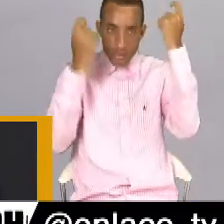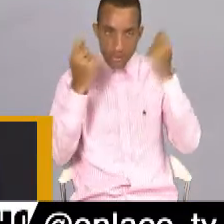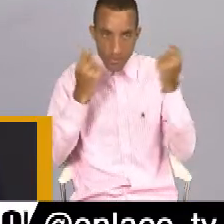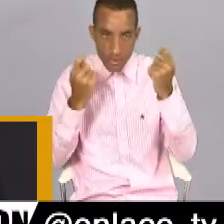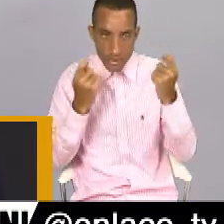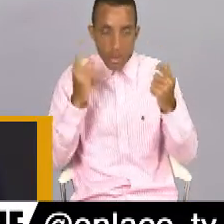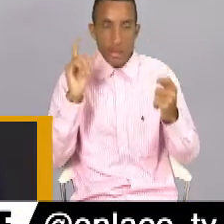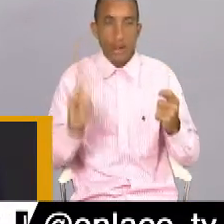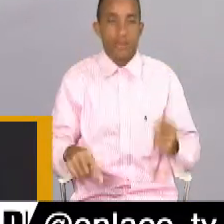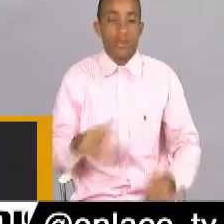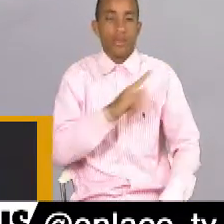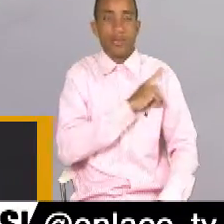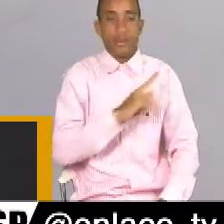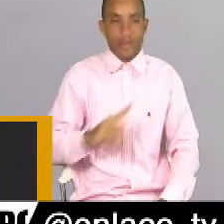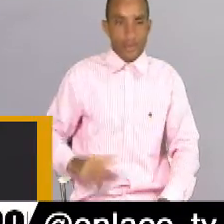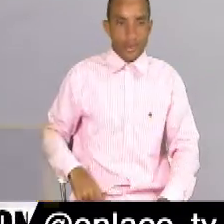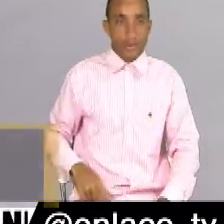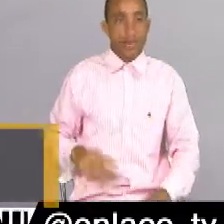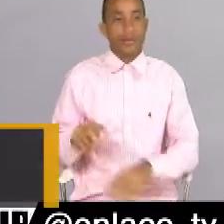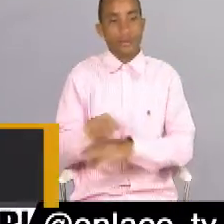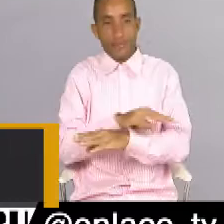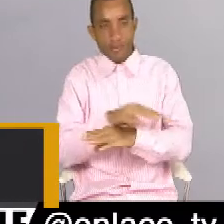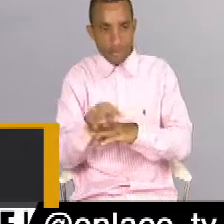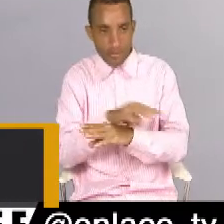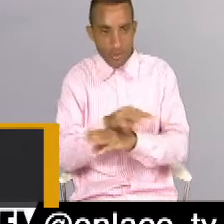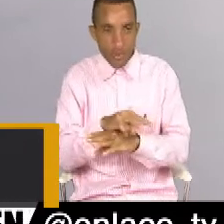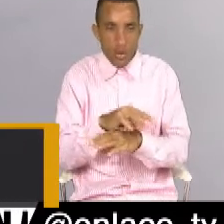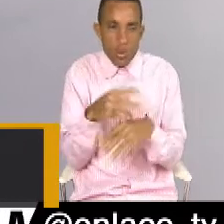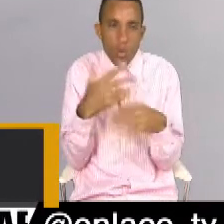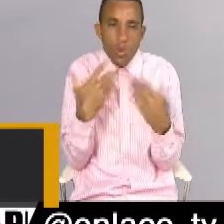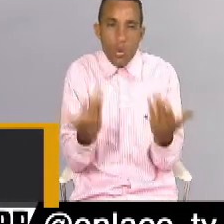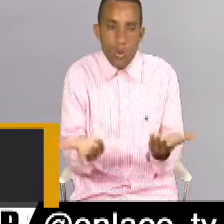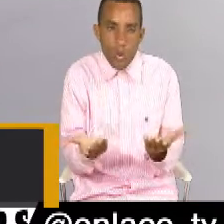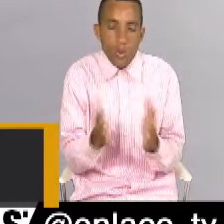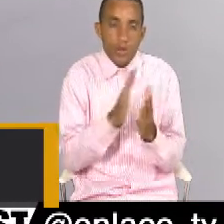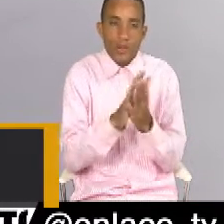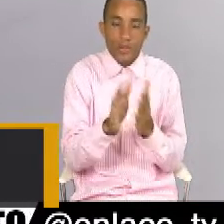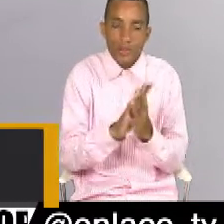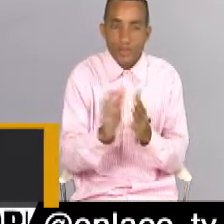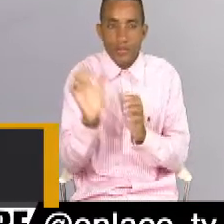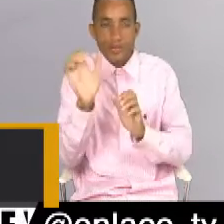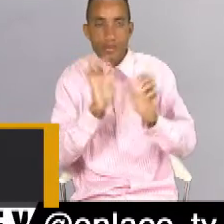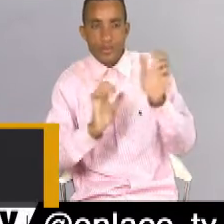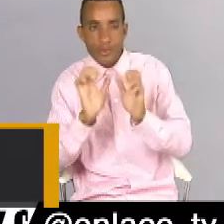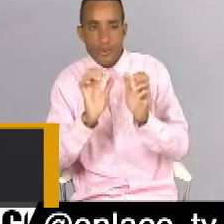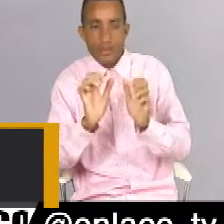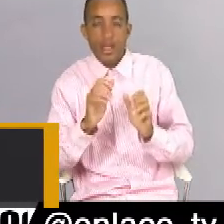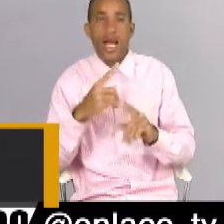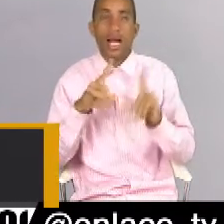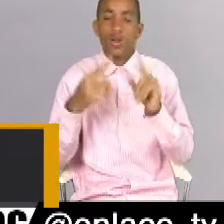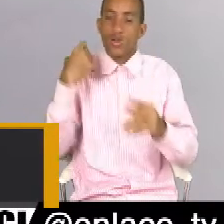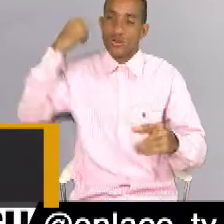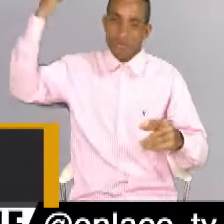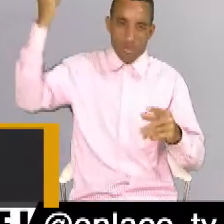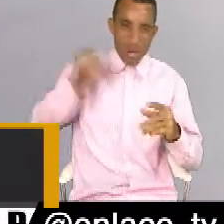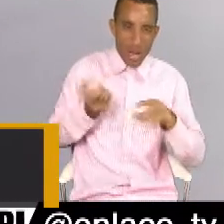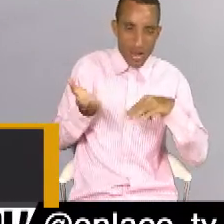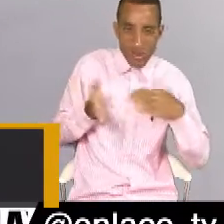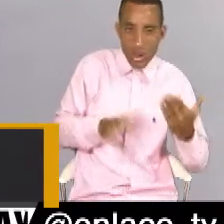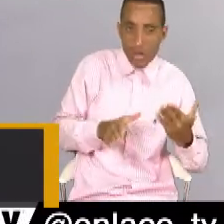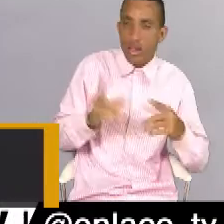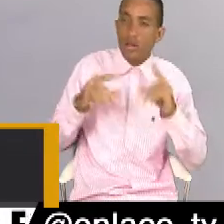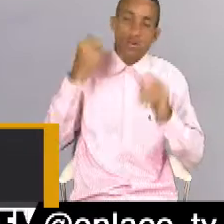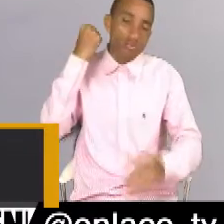Personería Municipal ha definido como parte de prevención frente al tema del suicidio, del cual el personero ha